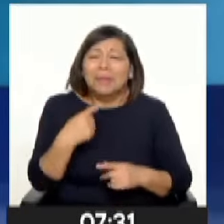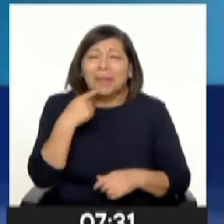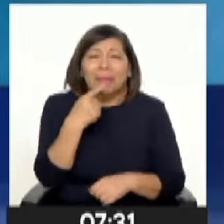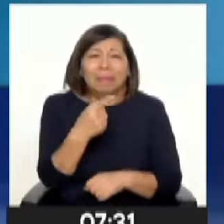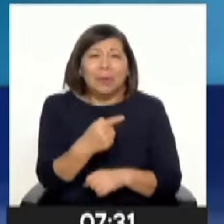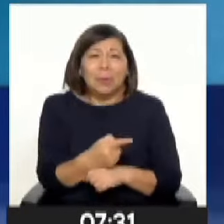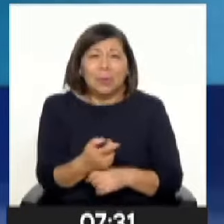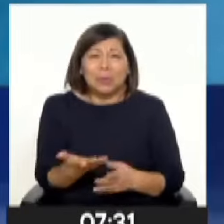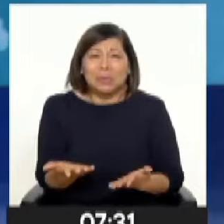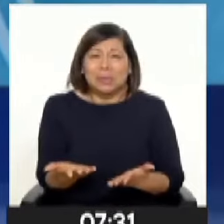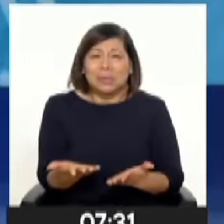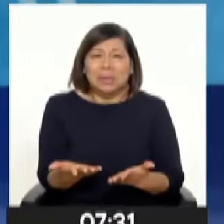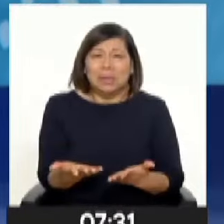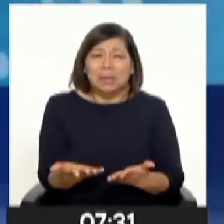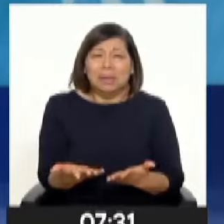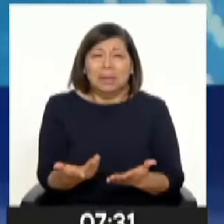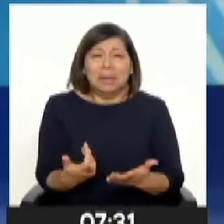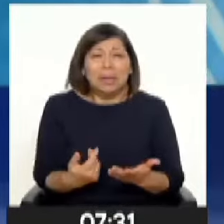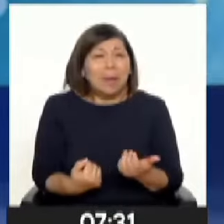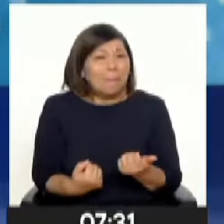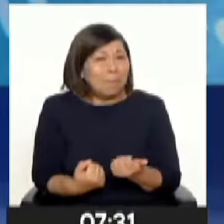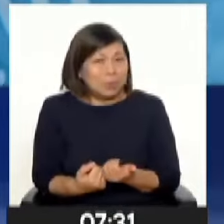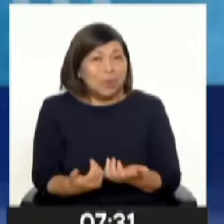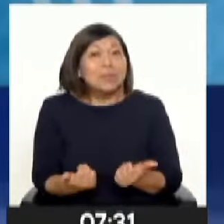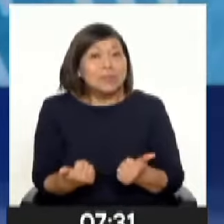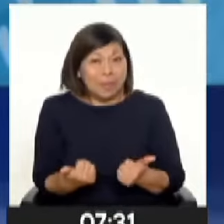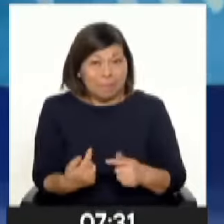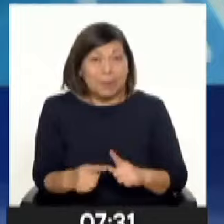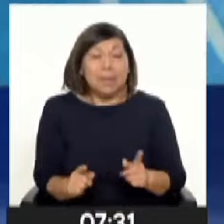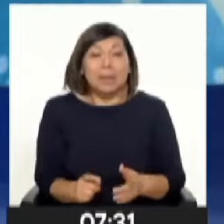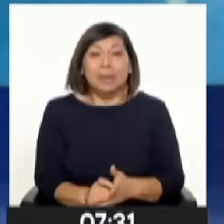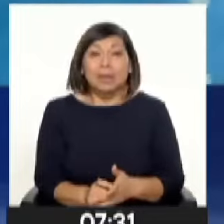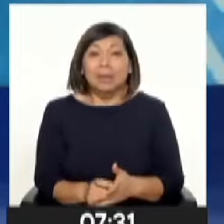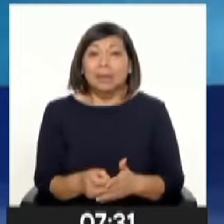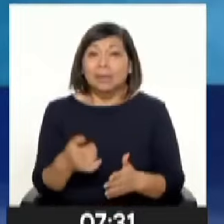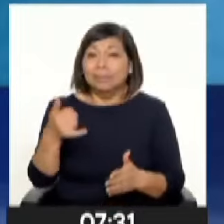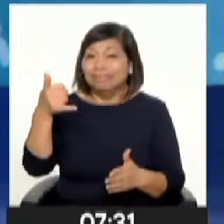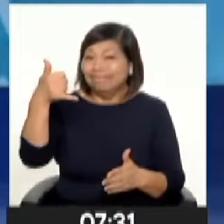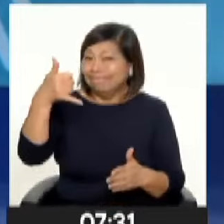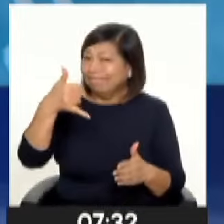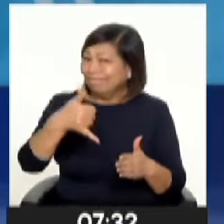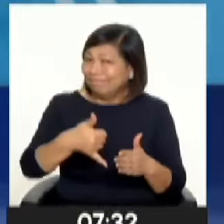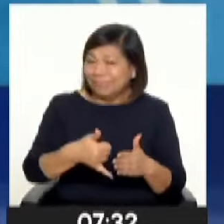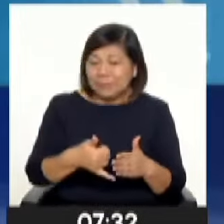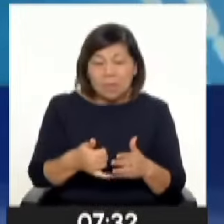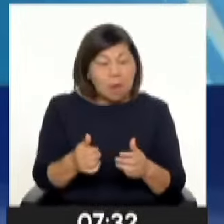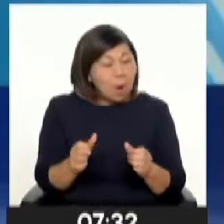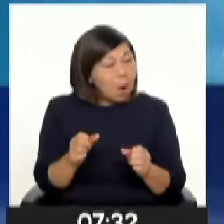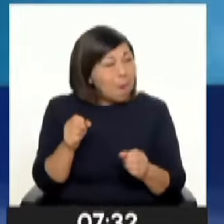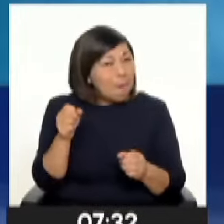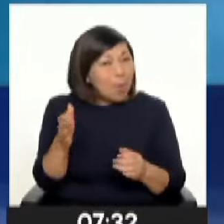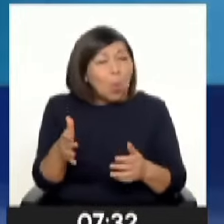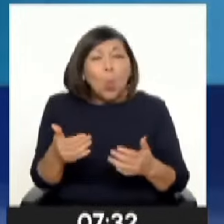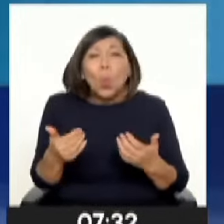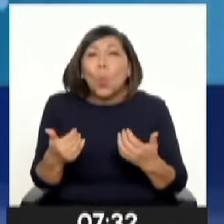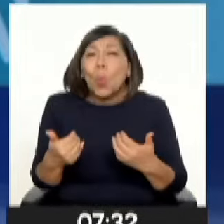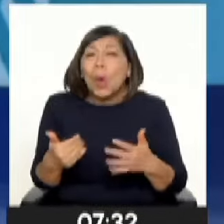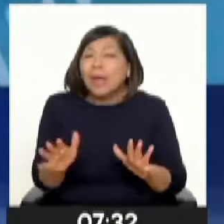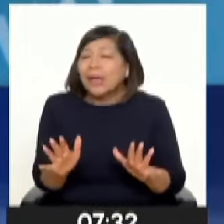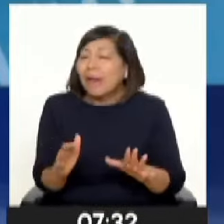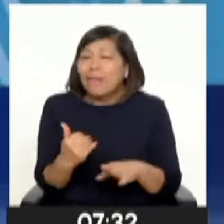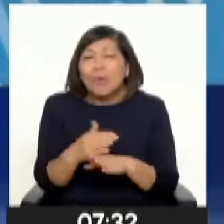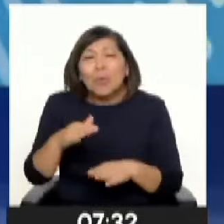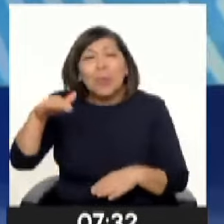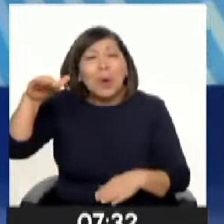denuncie, y hay un Estado que reaccione, vale la pena. Las violaciones, agredir de cualquier modo